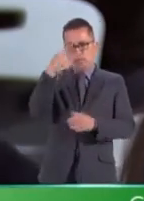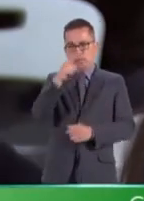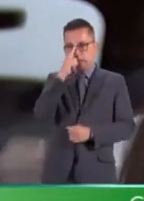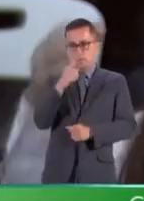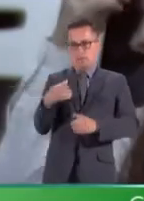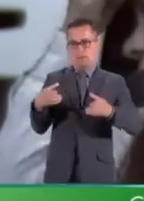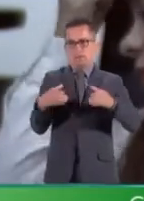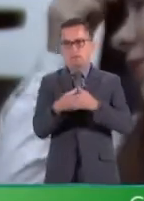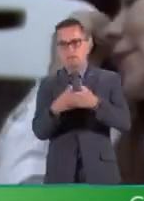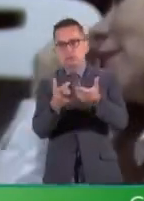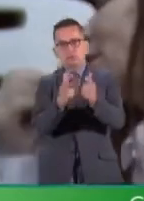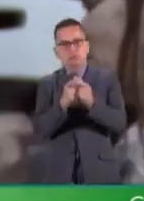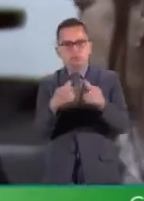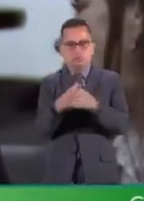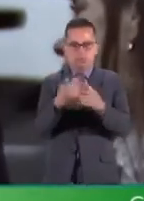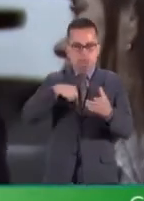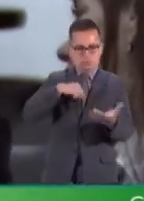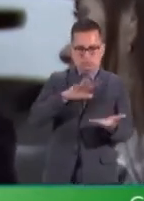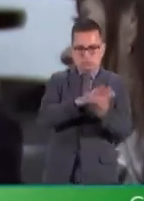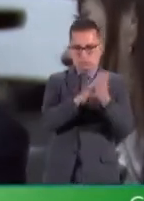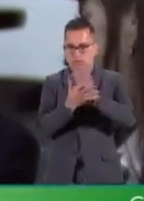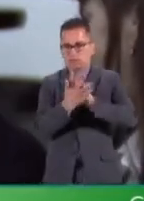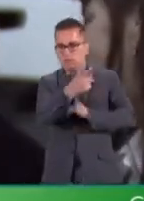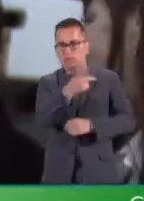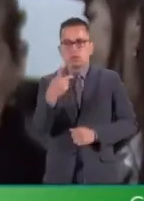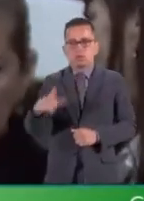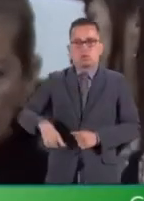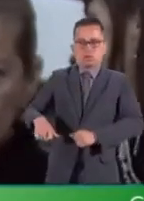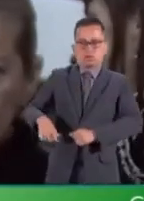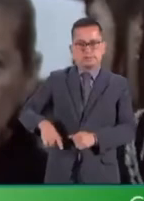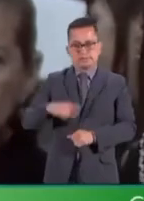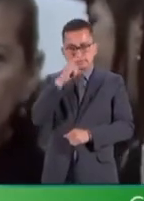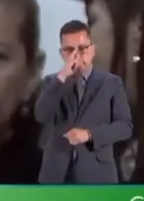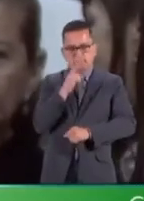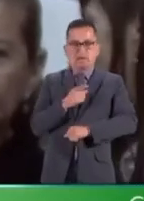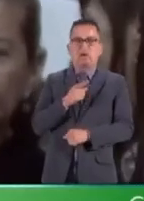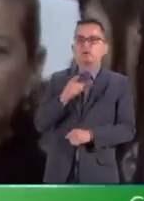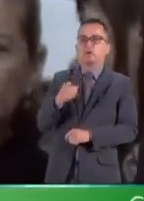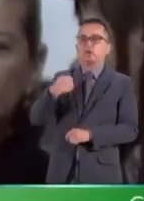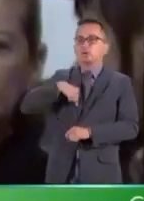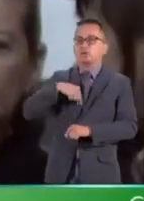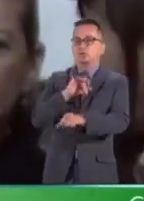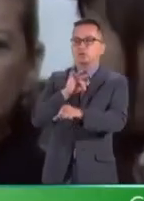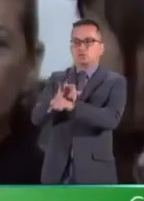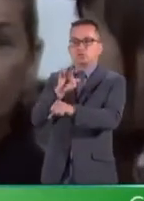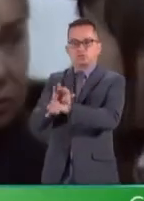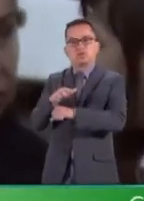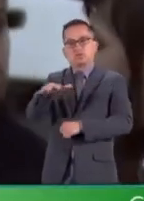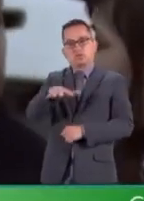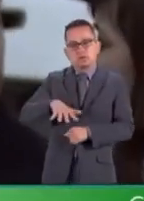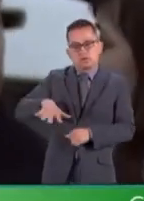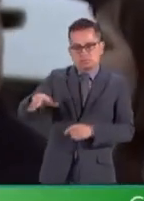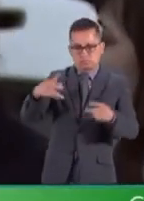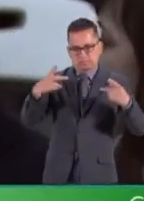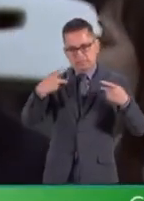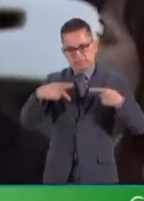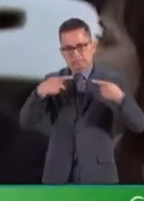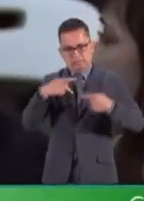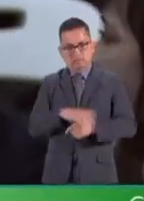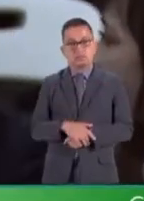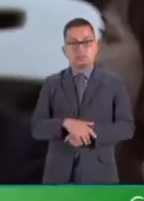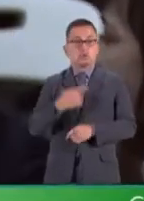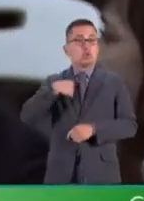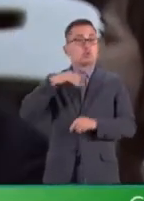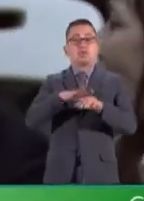de una venganza política del gobierno, ni vamos a avalar que cualidades como la capacidad profesional,